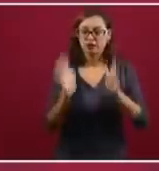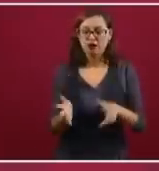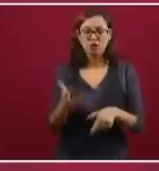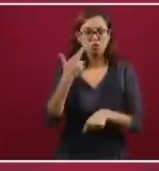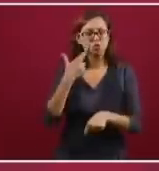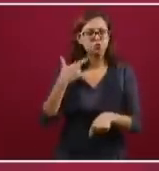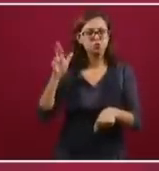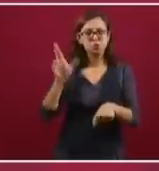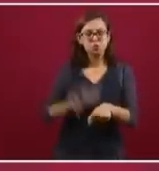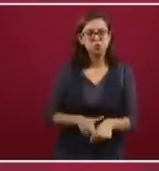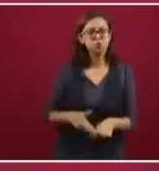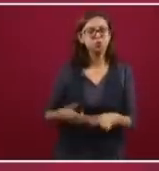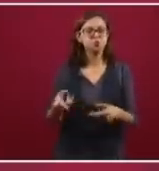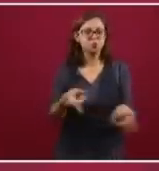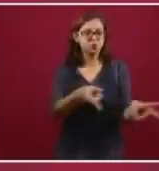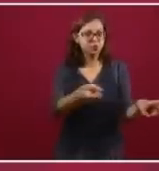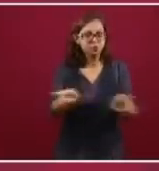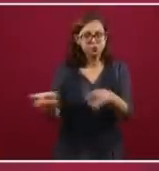Por eso,